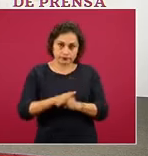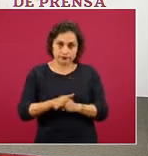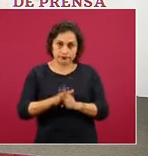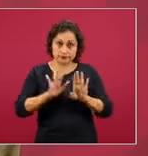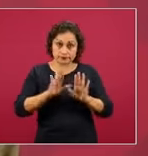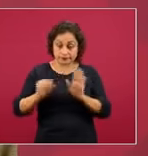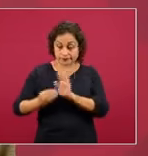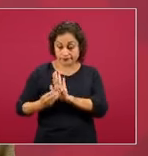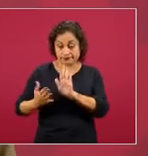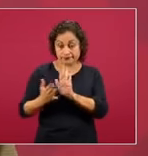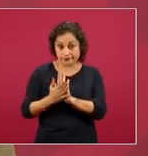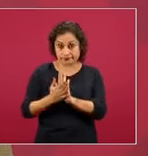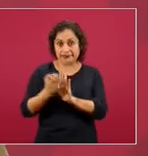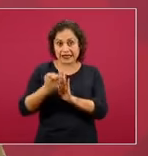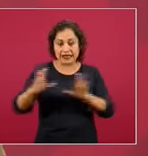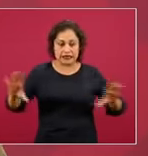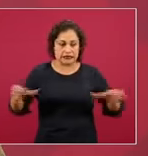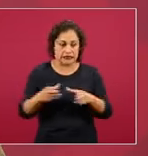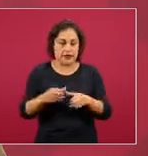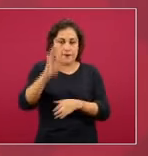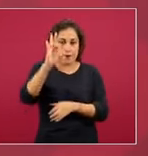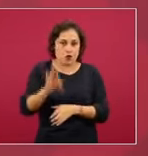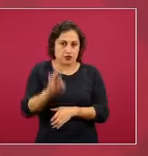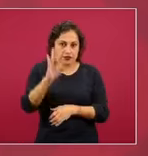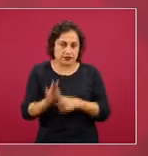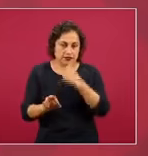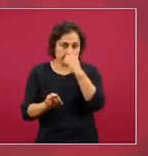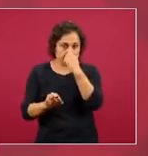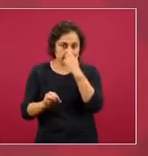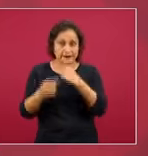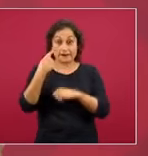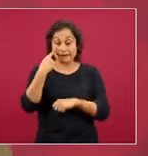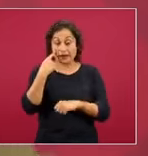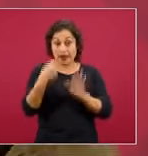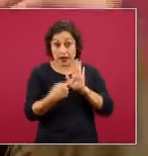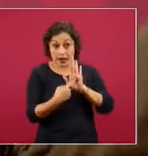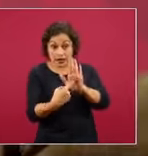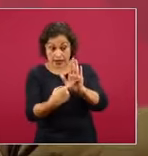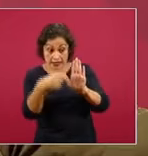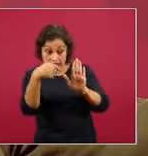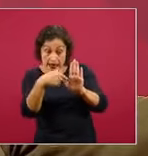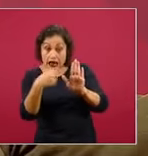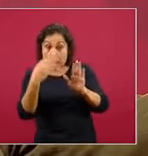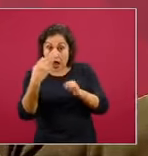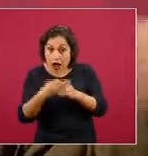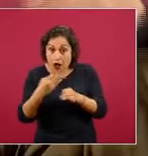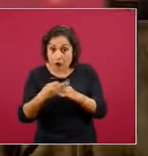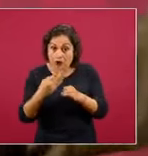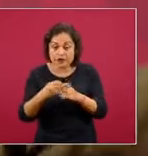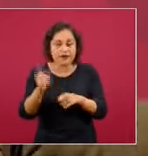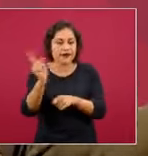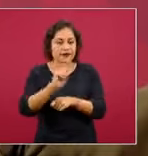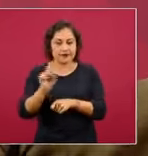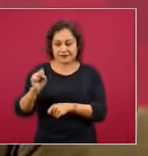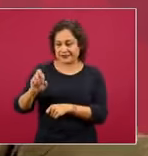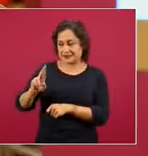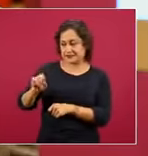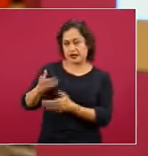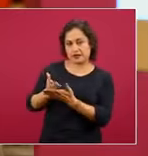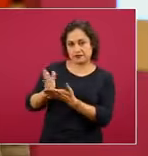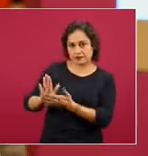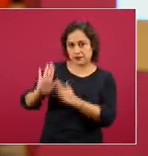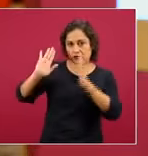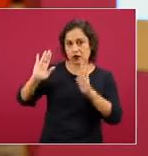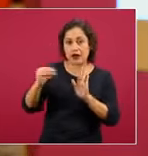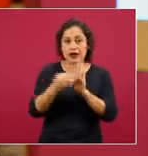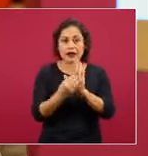una proporción. Ahora, lo que presentamos aquí no viene del CISBER, viene de las actas de defunción, que son todos los fallecimientos